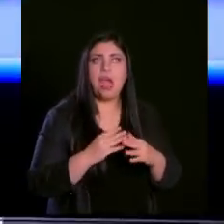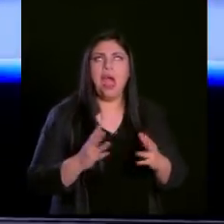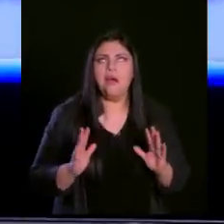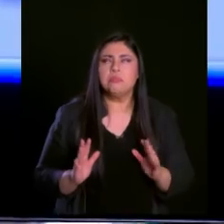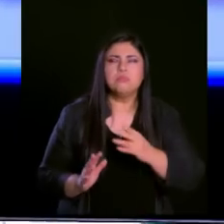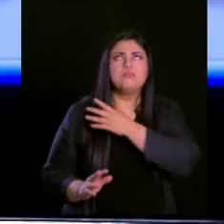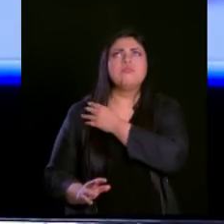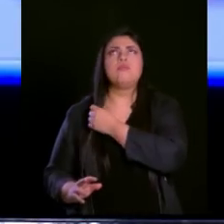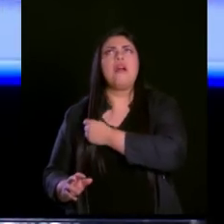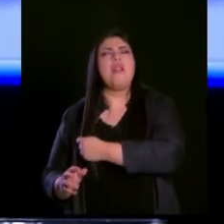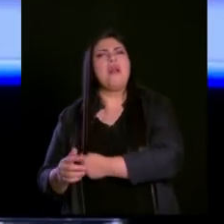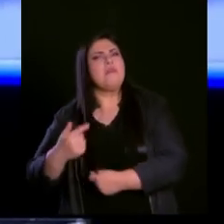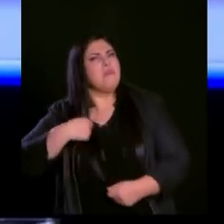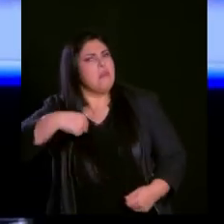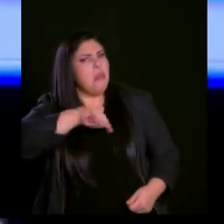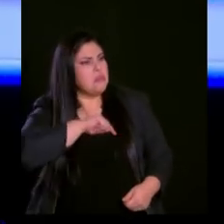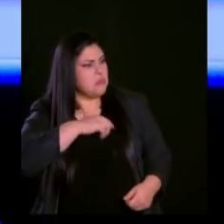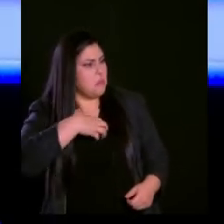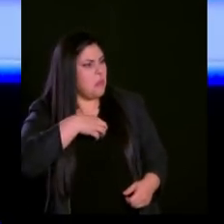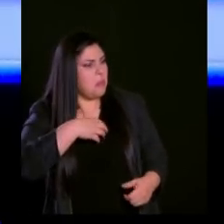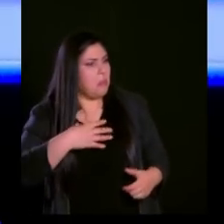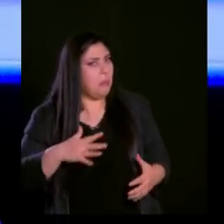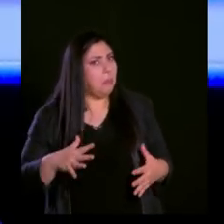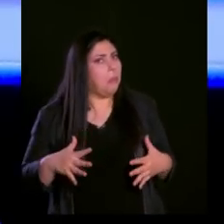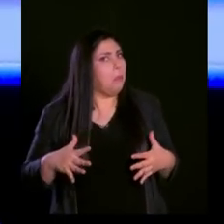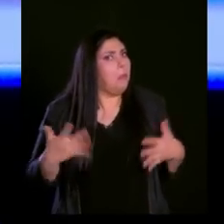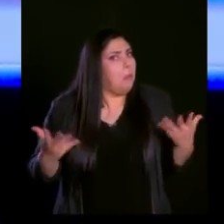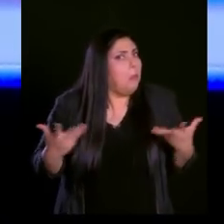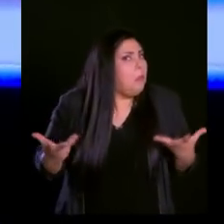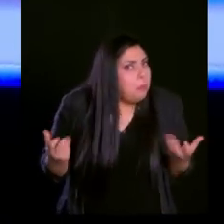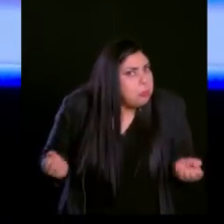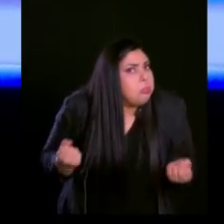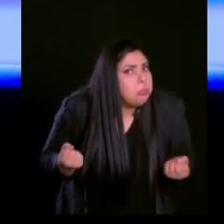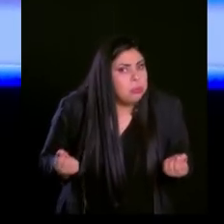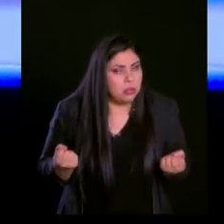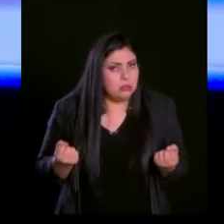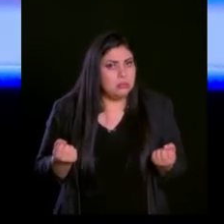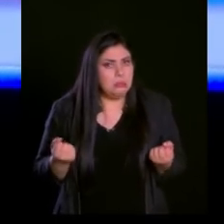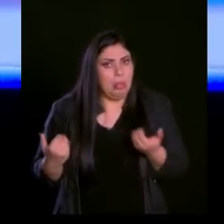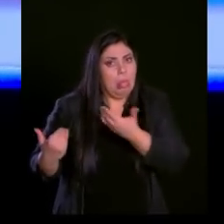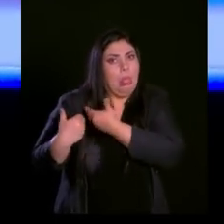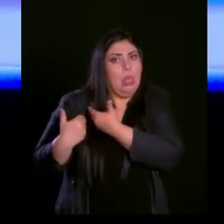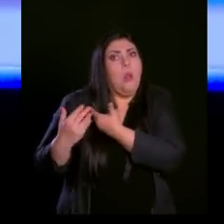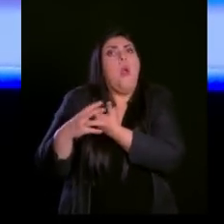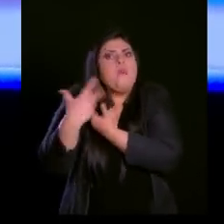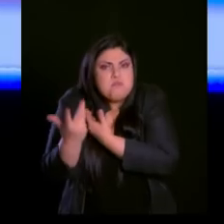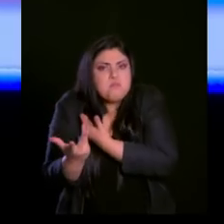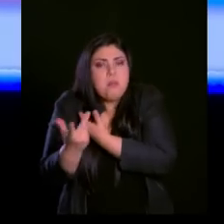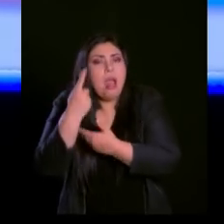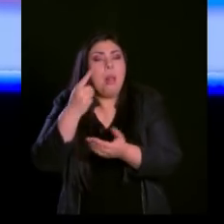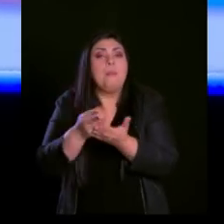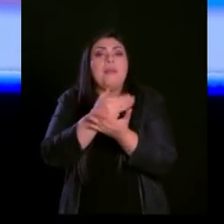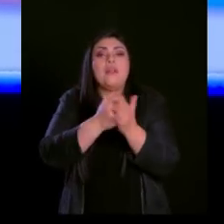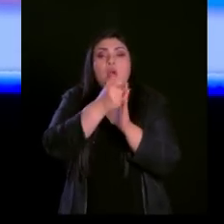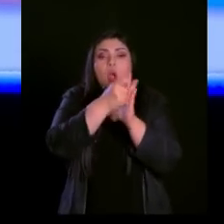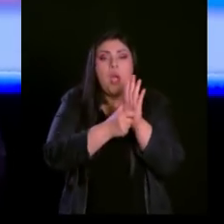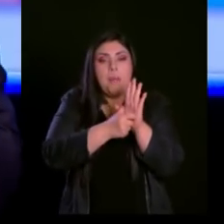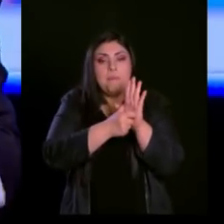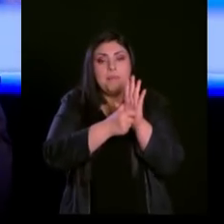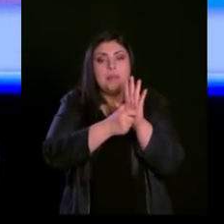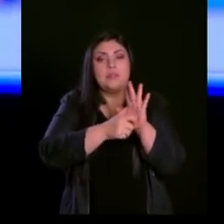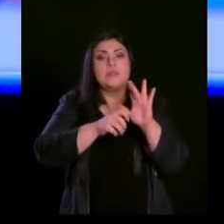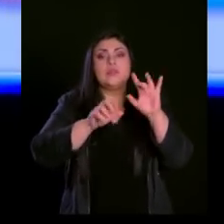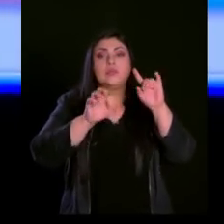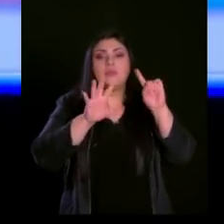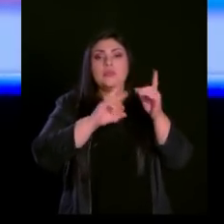corresponde Por eso le puse al mensaje como se vive en tu reino Mateo 11 12 primer verso que vamos a leer el día de hoy